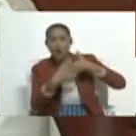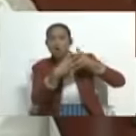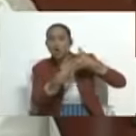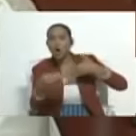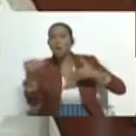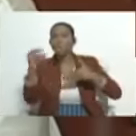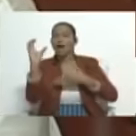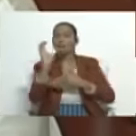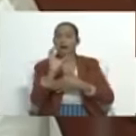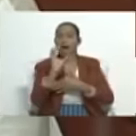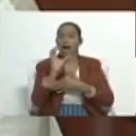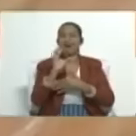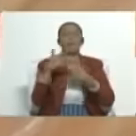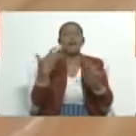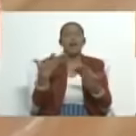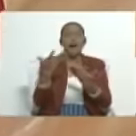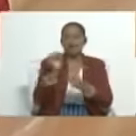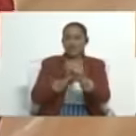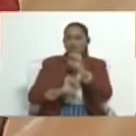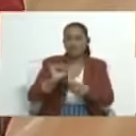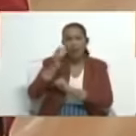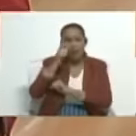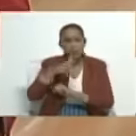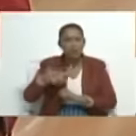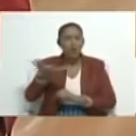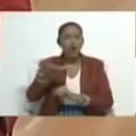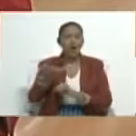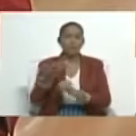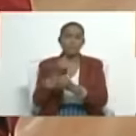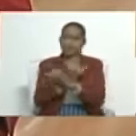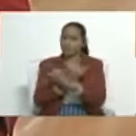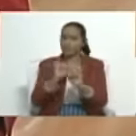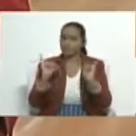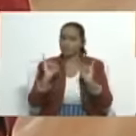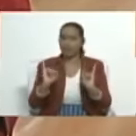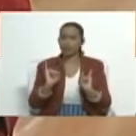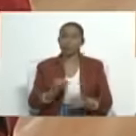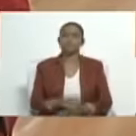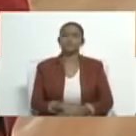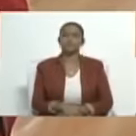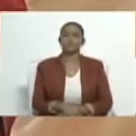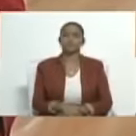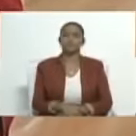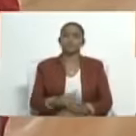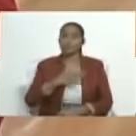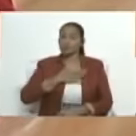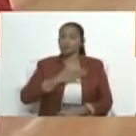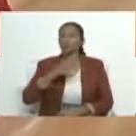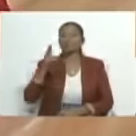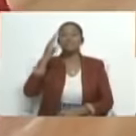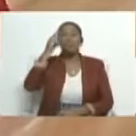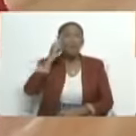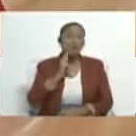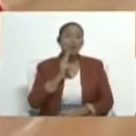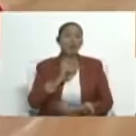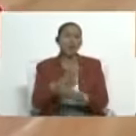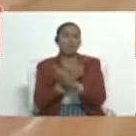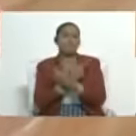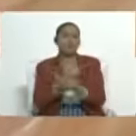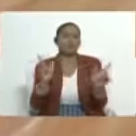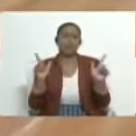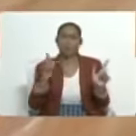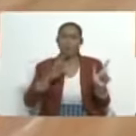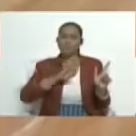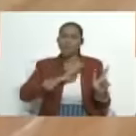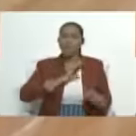independizar a los pueblos. Allí, al mando de nuestro padre de la patria, nuestro libertador Simón Bolívar.